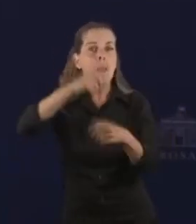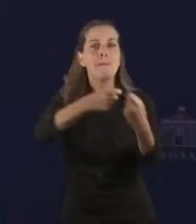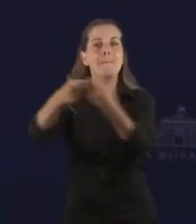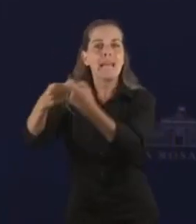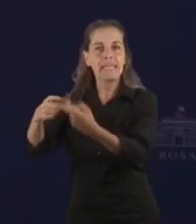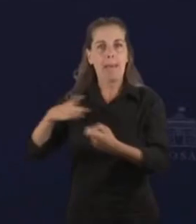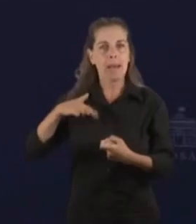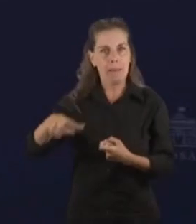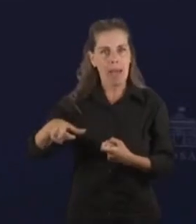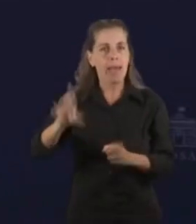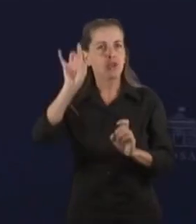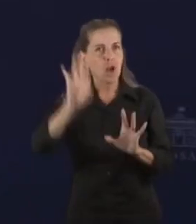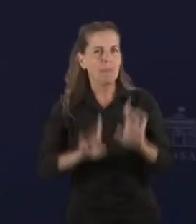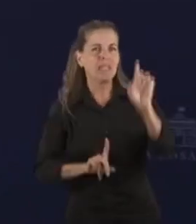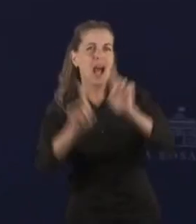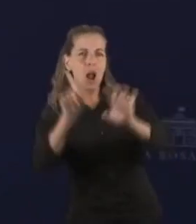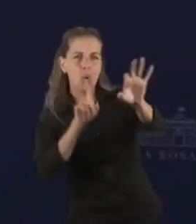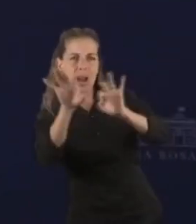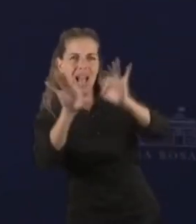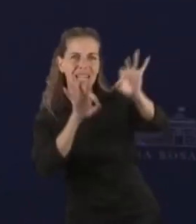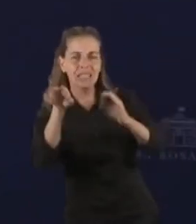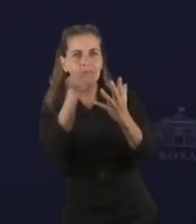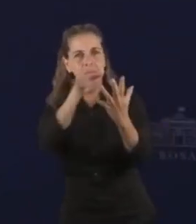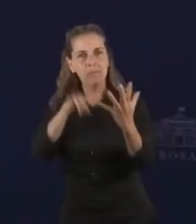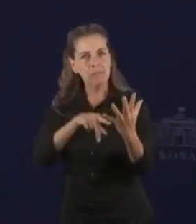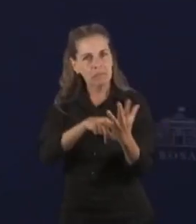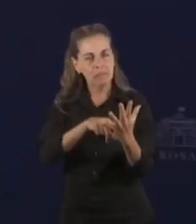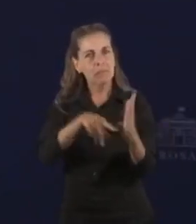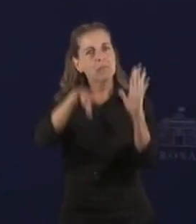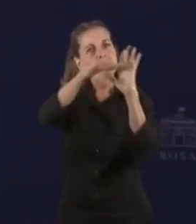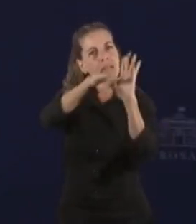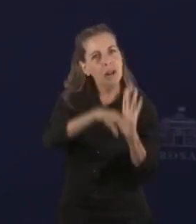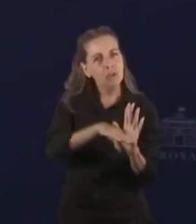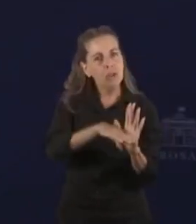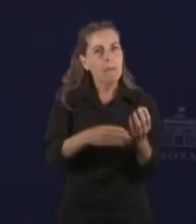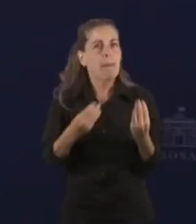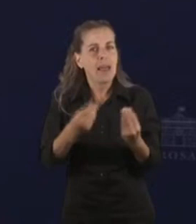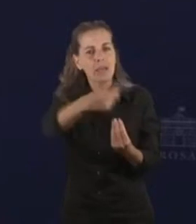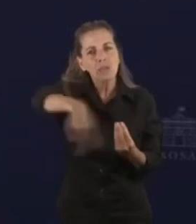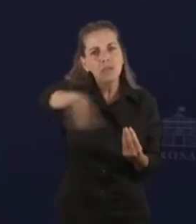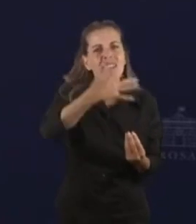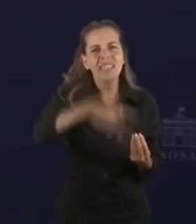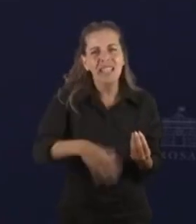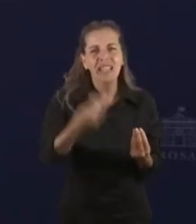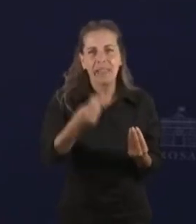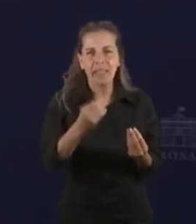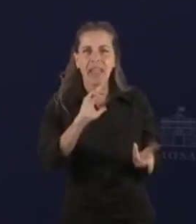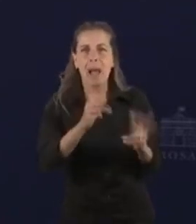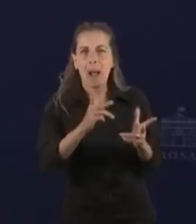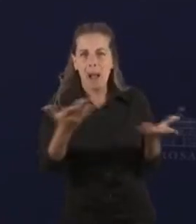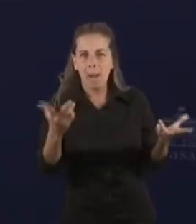solo alguna extraje como para que eh Para que entiendan de qué estamos hablando pero